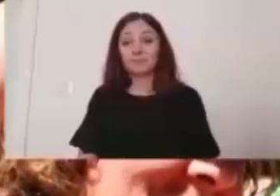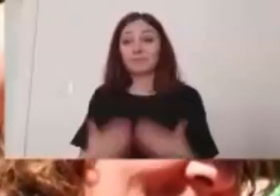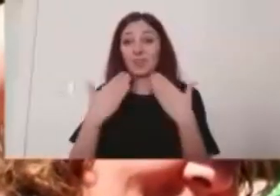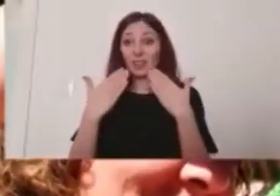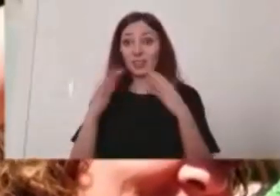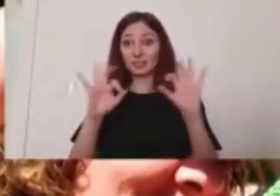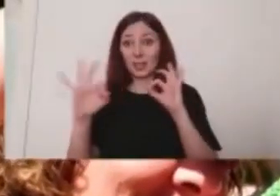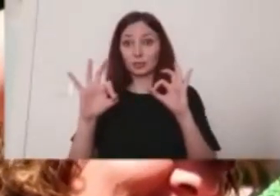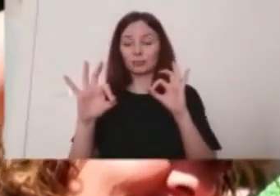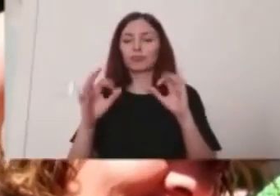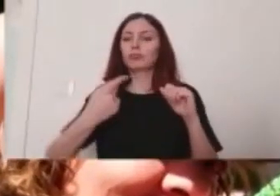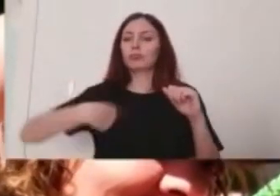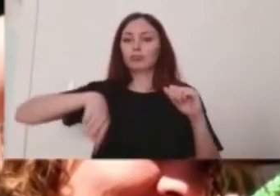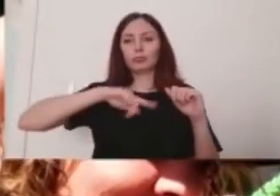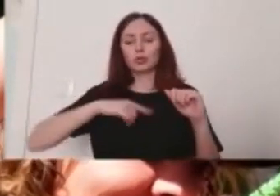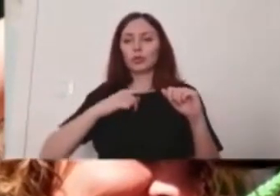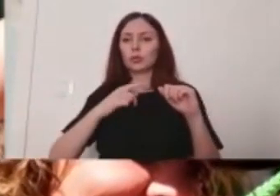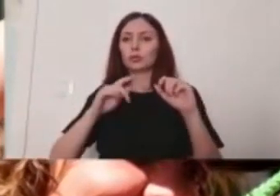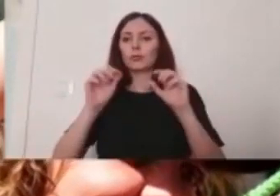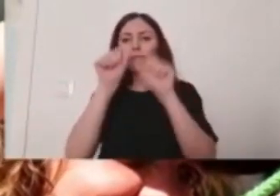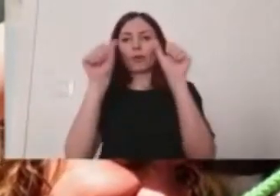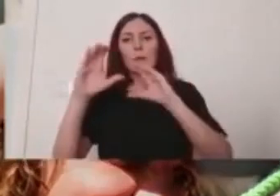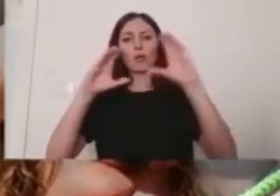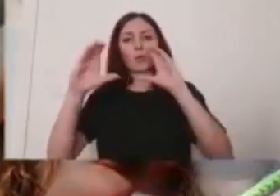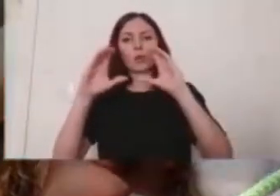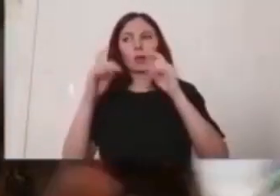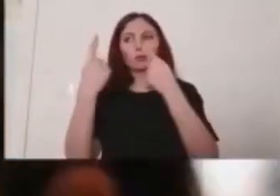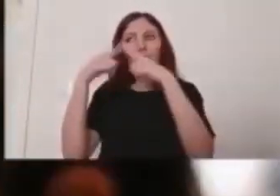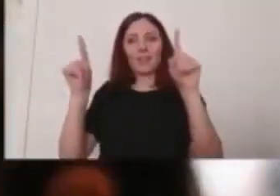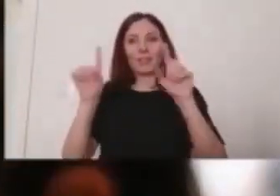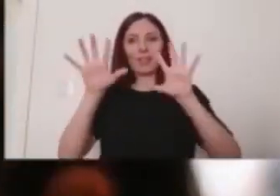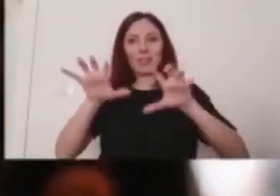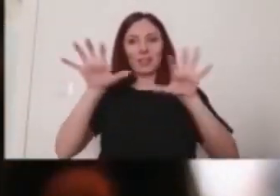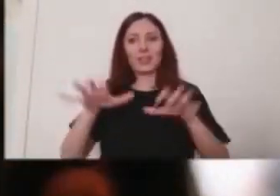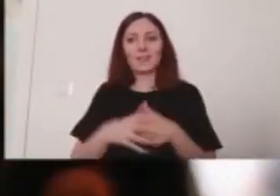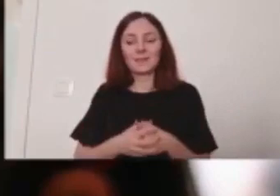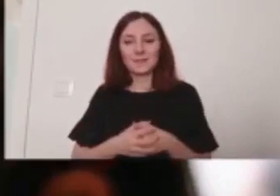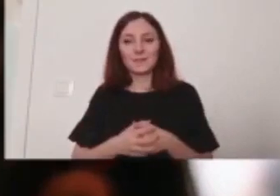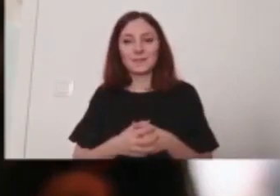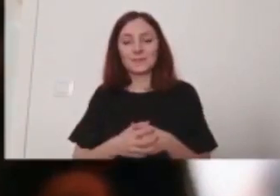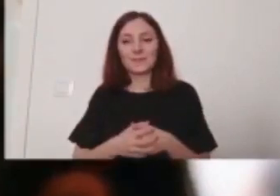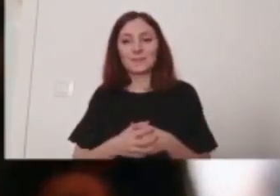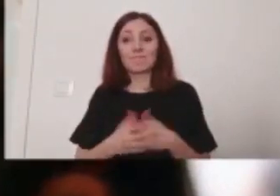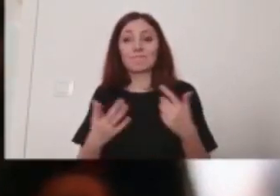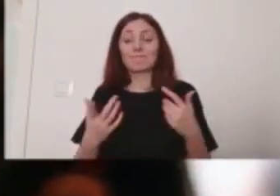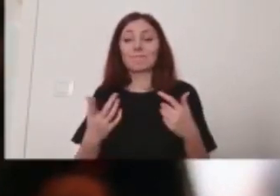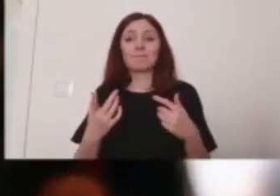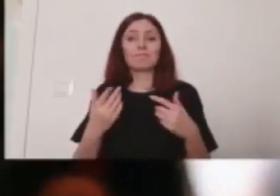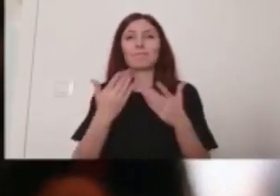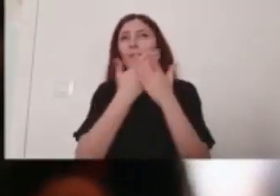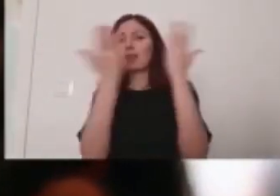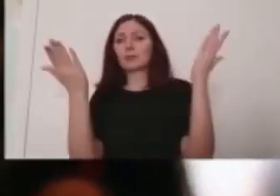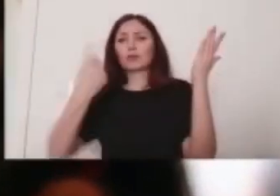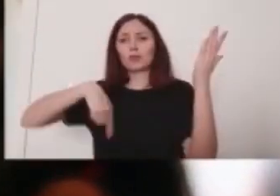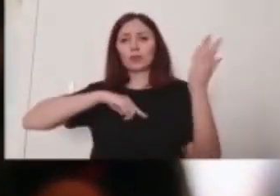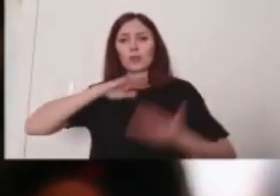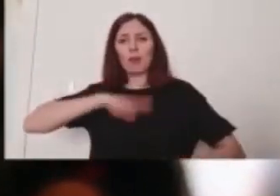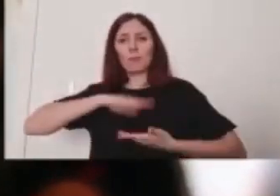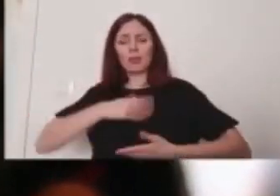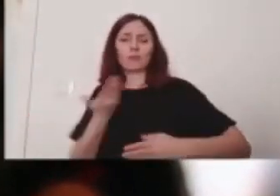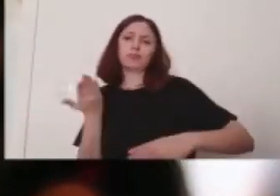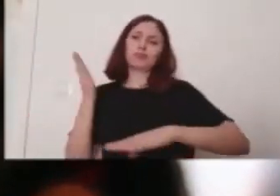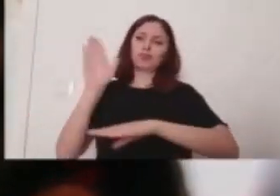Gracias al teatro hemos aprendido una forma de comunicarnos y enseñar al mundo de todo lo que somos capaces.